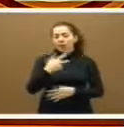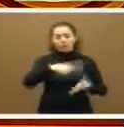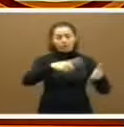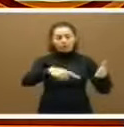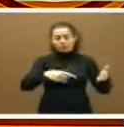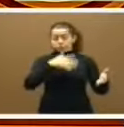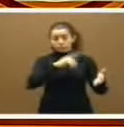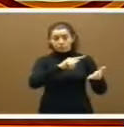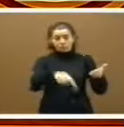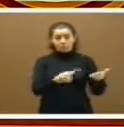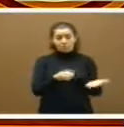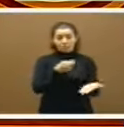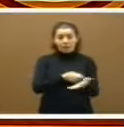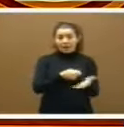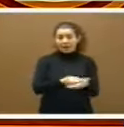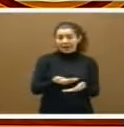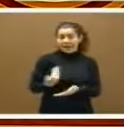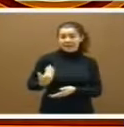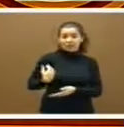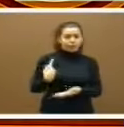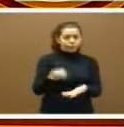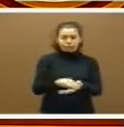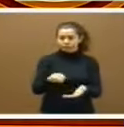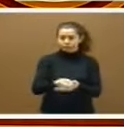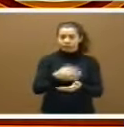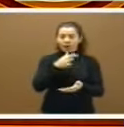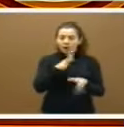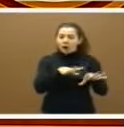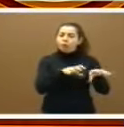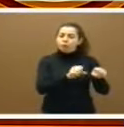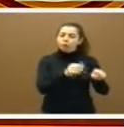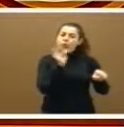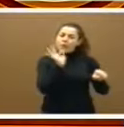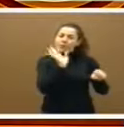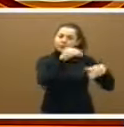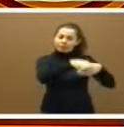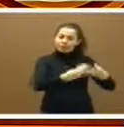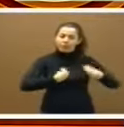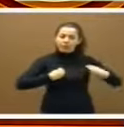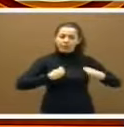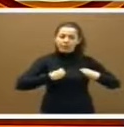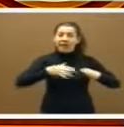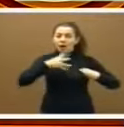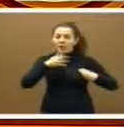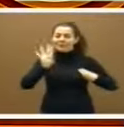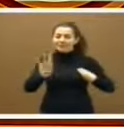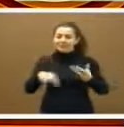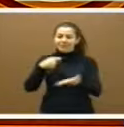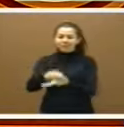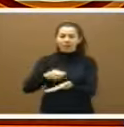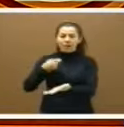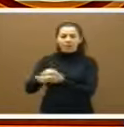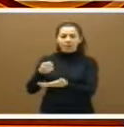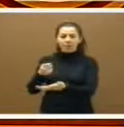contrato, por falta de pago de la renta o por no ocupación y sigan ocupando la vivienda y se encuentren al corriente de sus obligaciones contractuales,